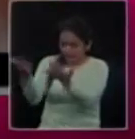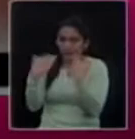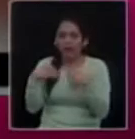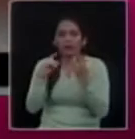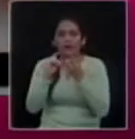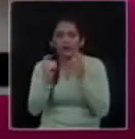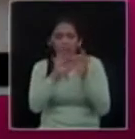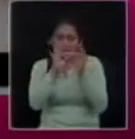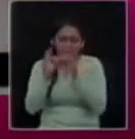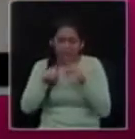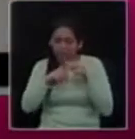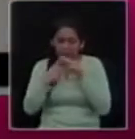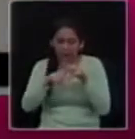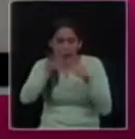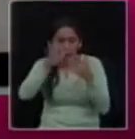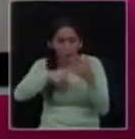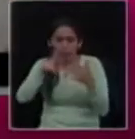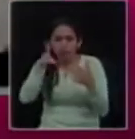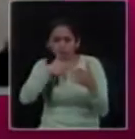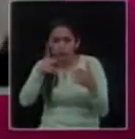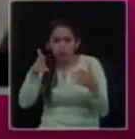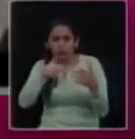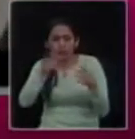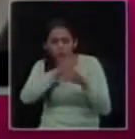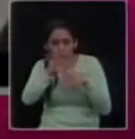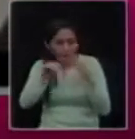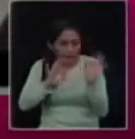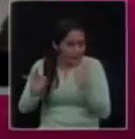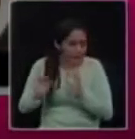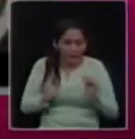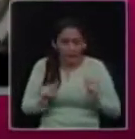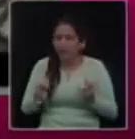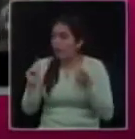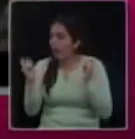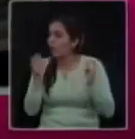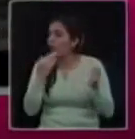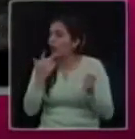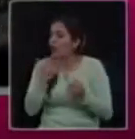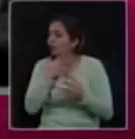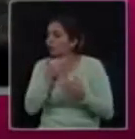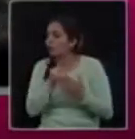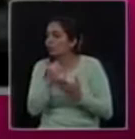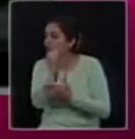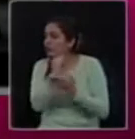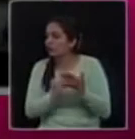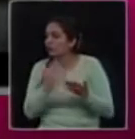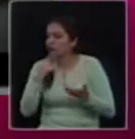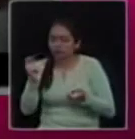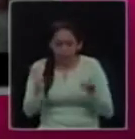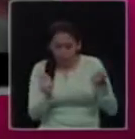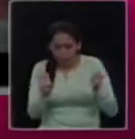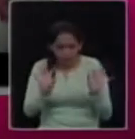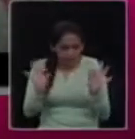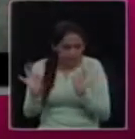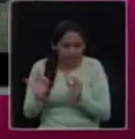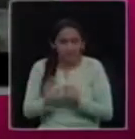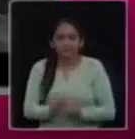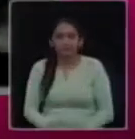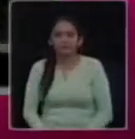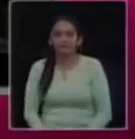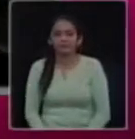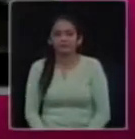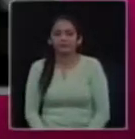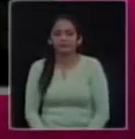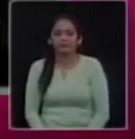mecánica, soldadura, pintura, y luego ya le doy el estilo que él desea. Y trato de copiarla exacto a la idea que él tenía en la cabeza. Y ahora, para tener una idea, el cambio